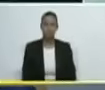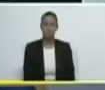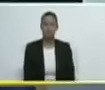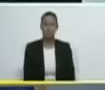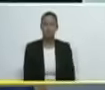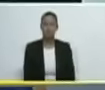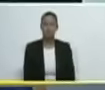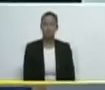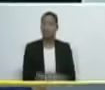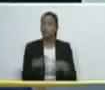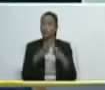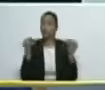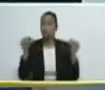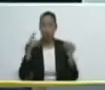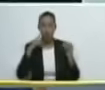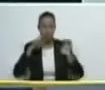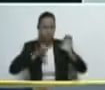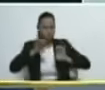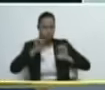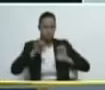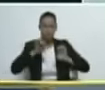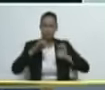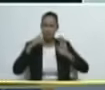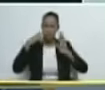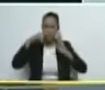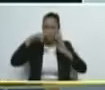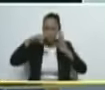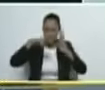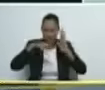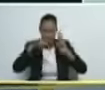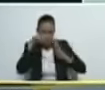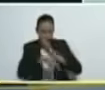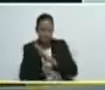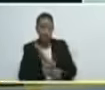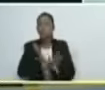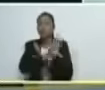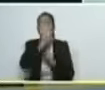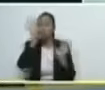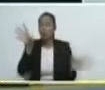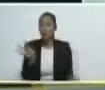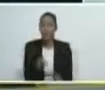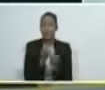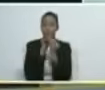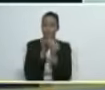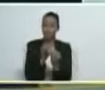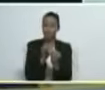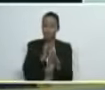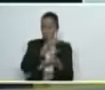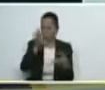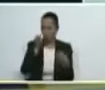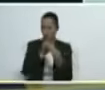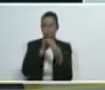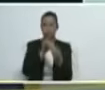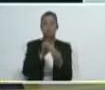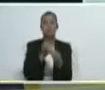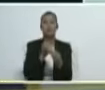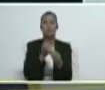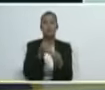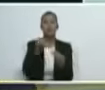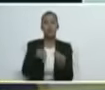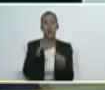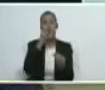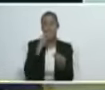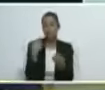Todos los análisis concluyen en que esta última década ha sido quizás la más difícil de